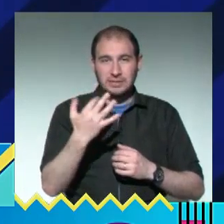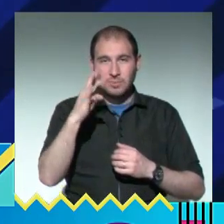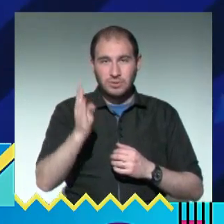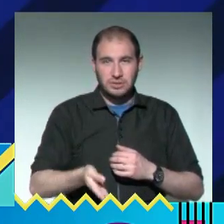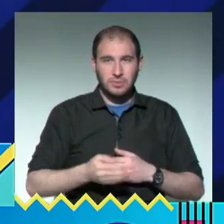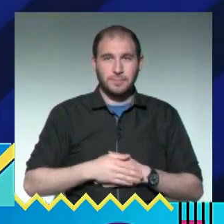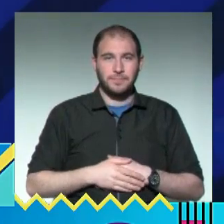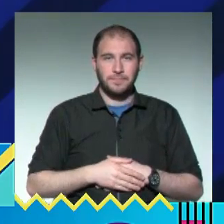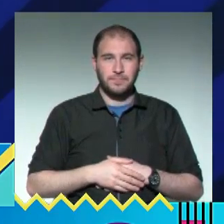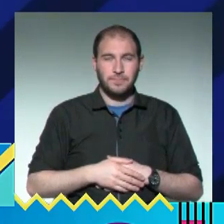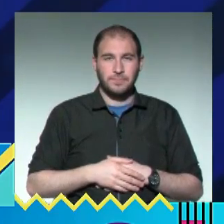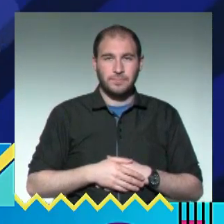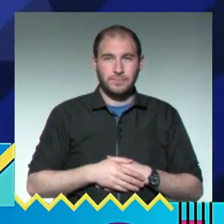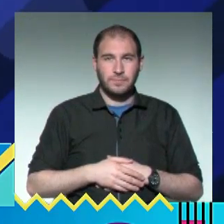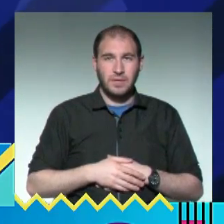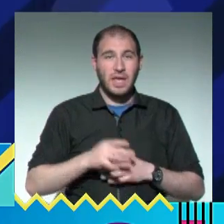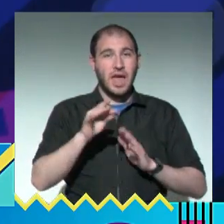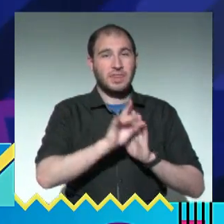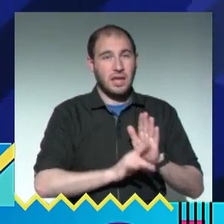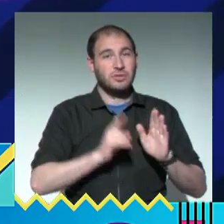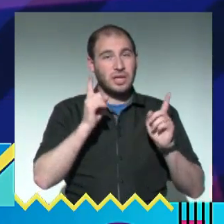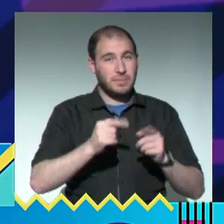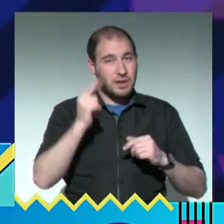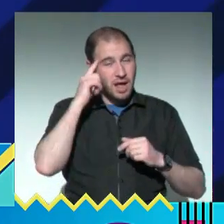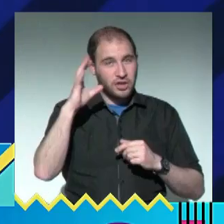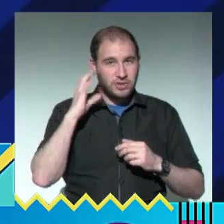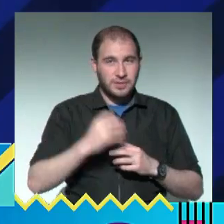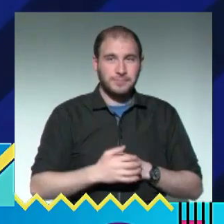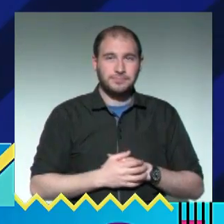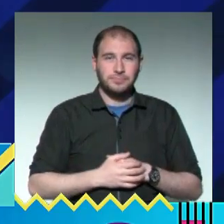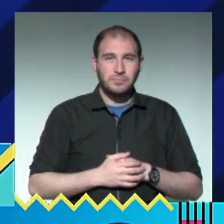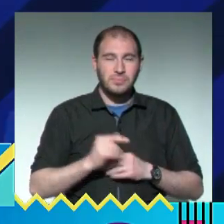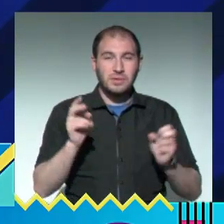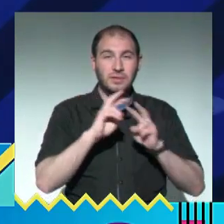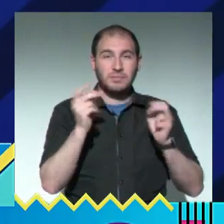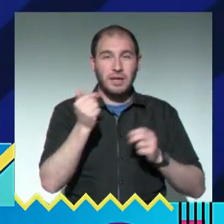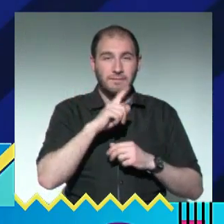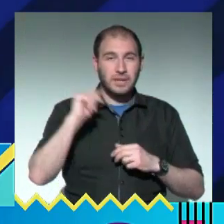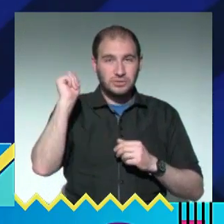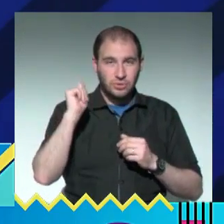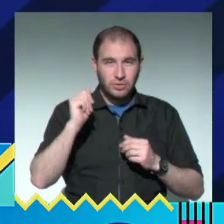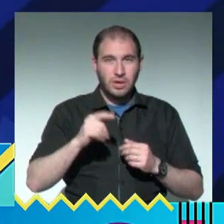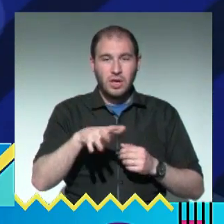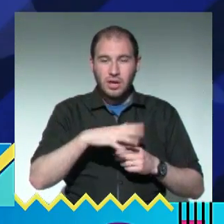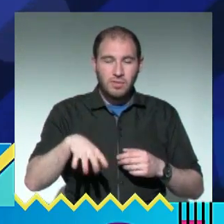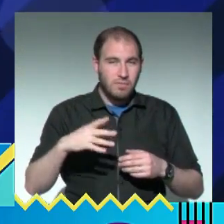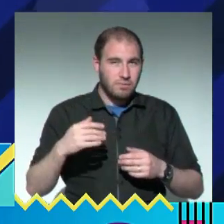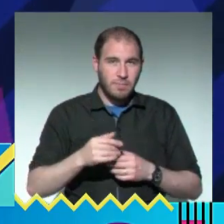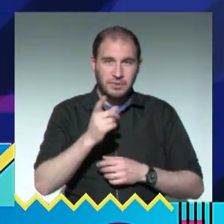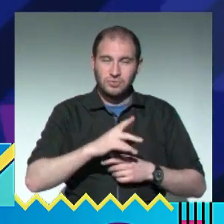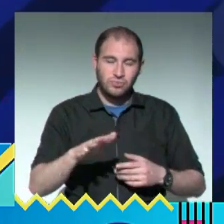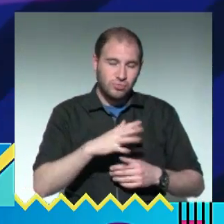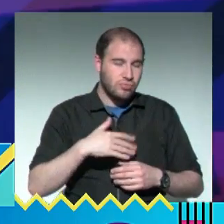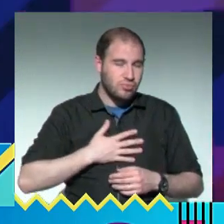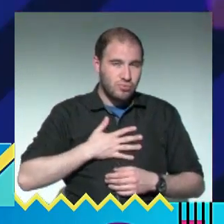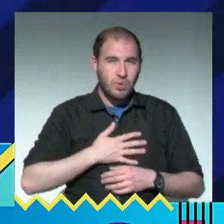35%. Un dato también para tener en cuenta que es el tema de la inflación que moviliza sin duda a toda la